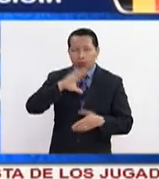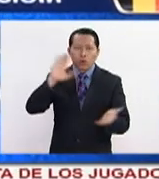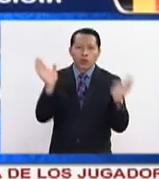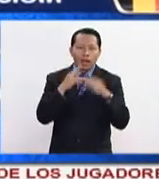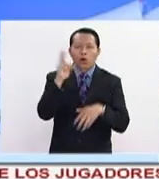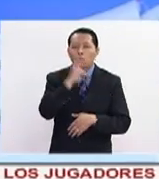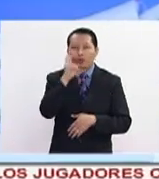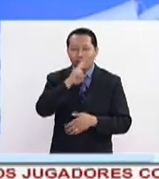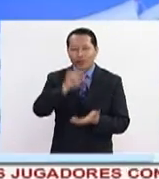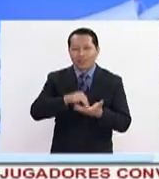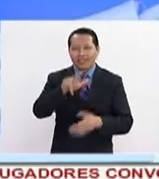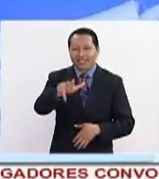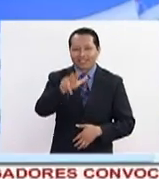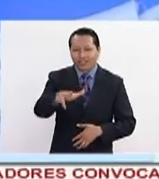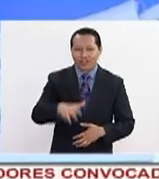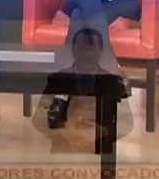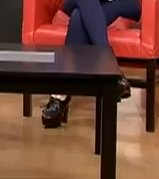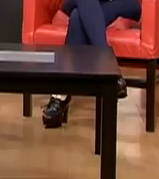Rusia 2018.